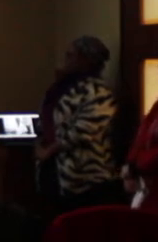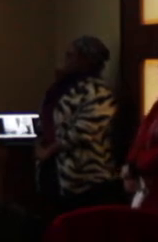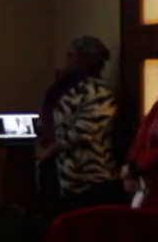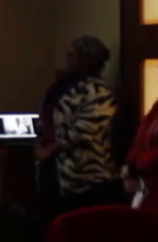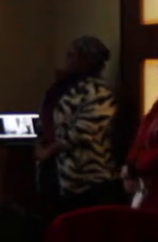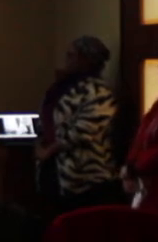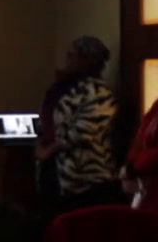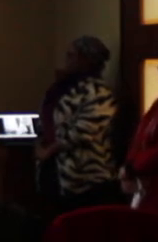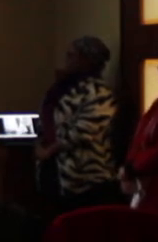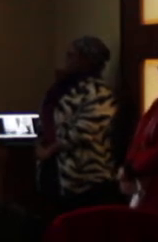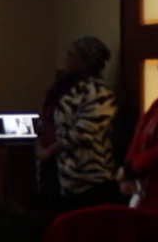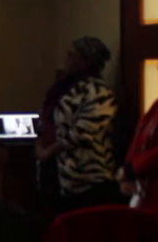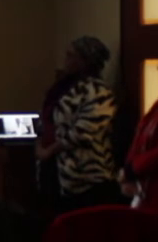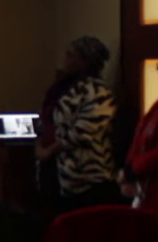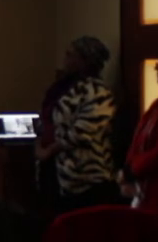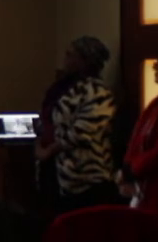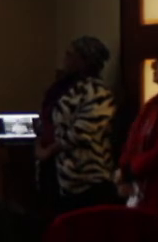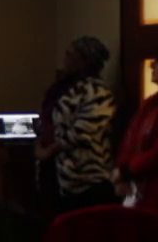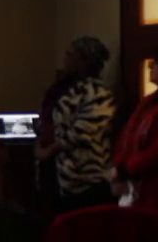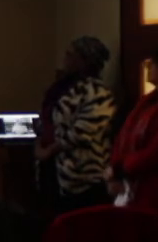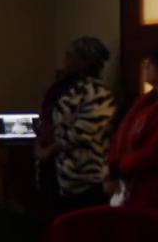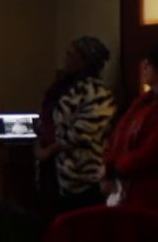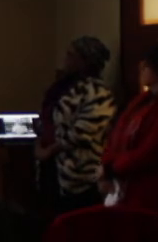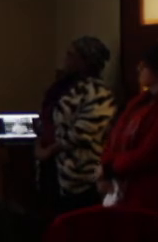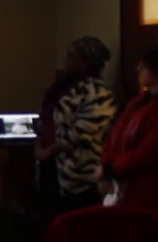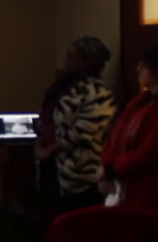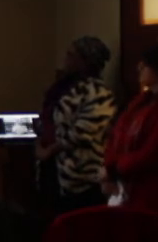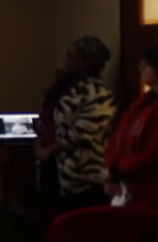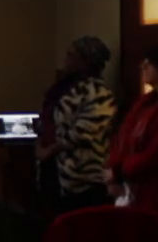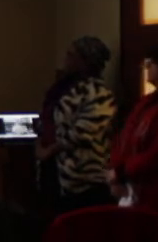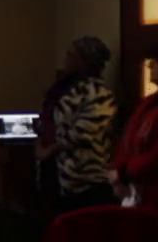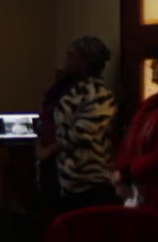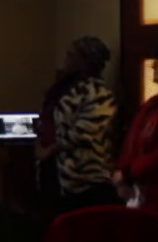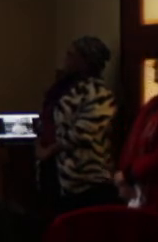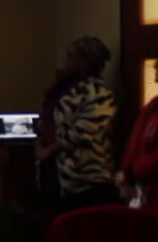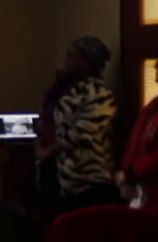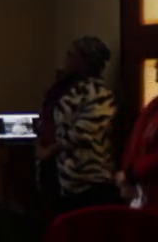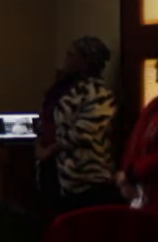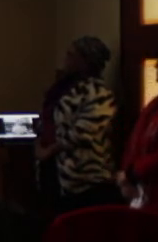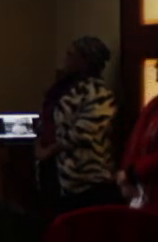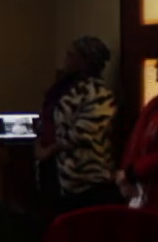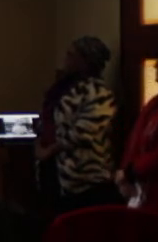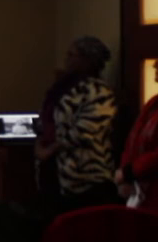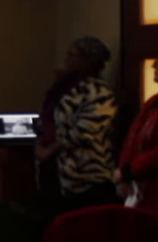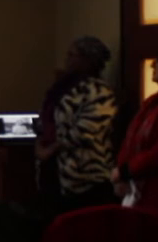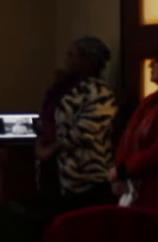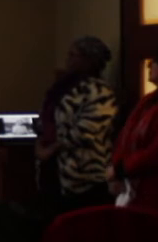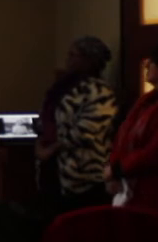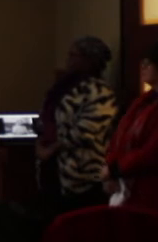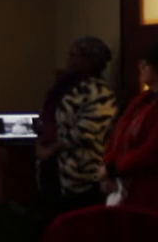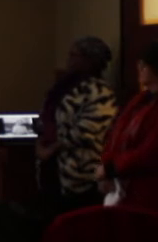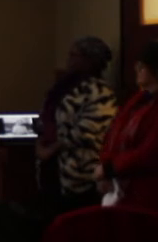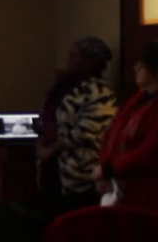Me rebelé. Su merced me compró en una plaza, bordé la casaca de su merced y un